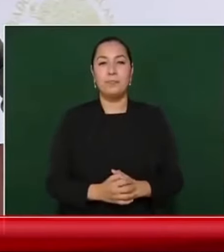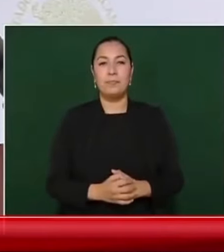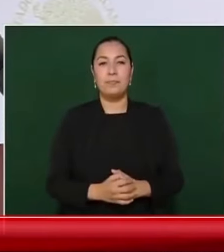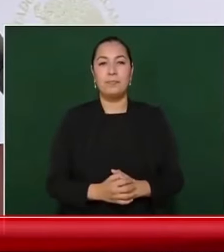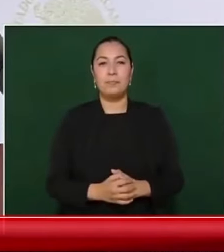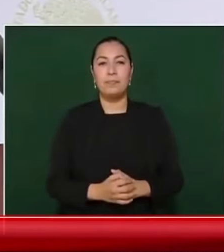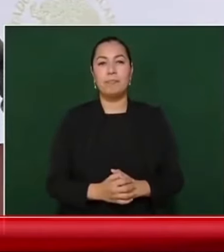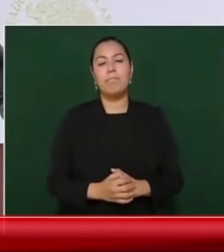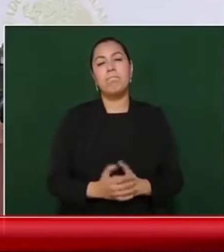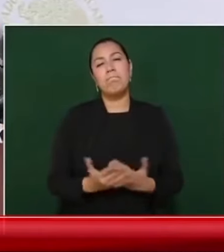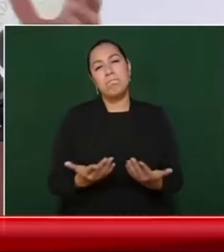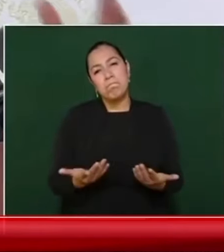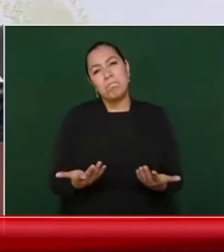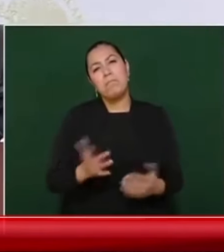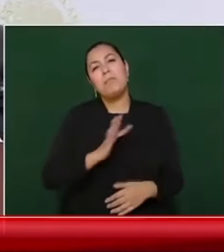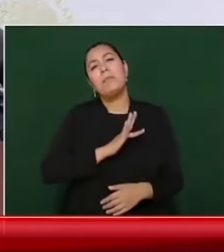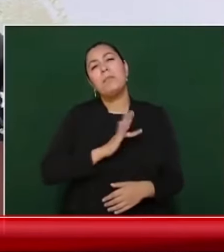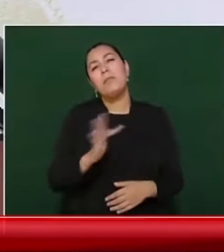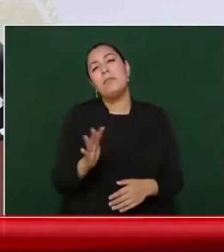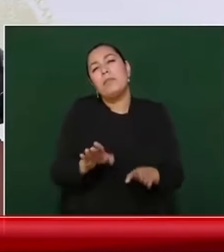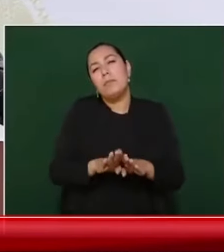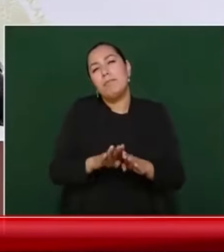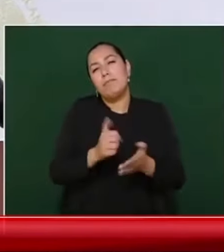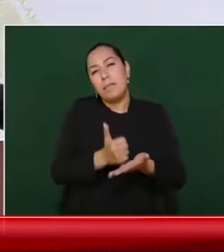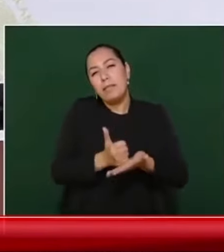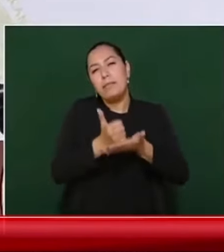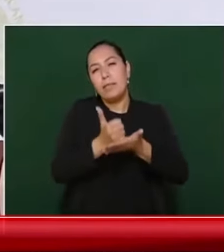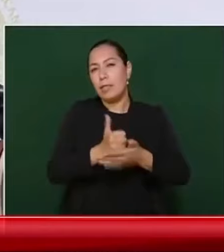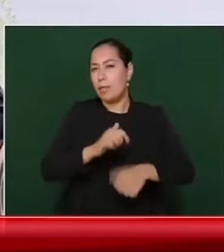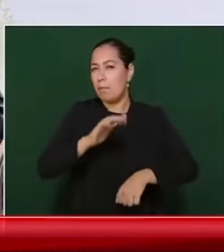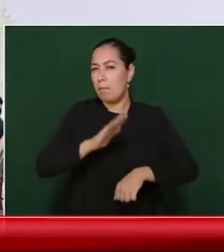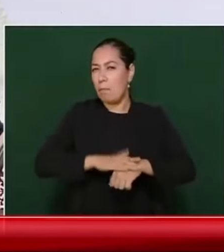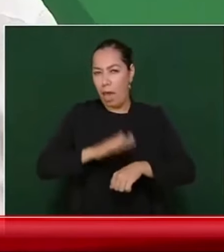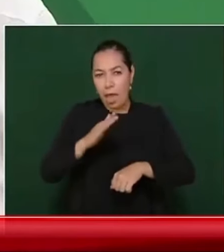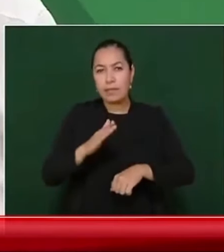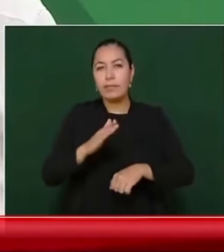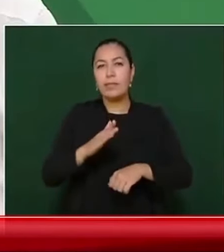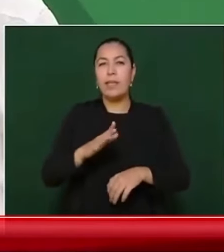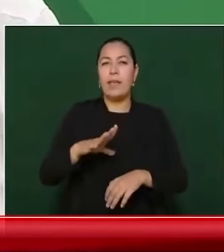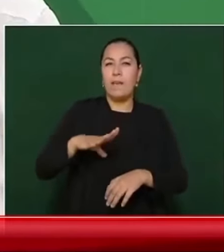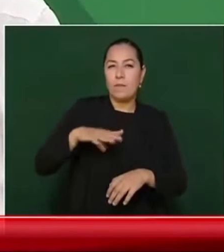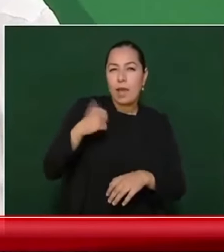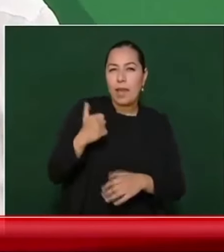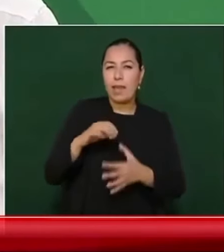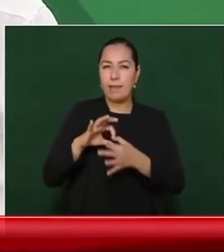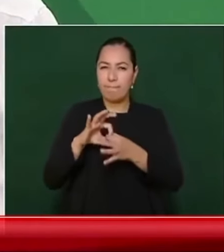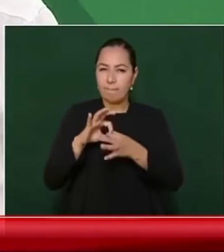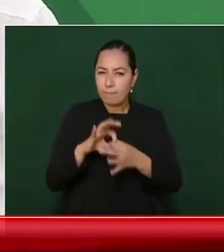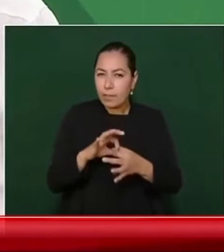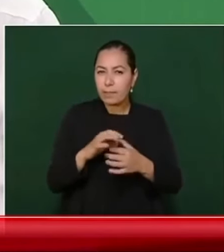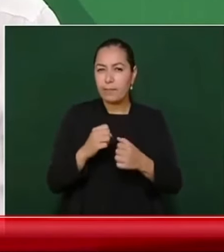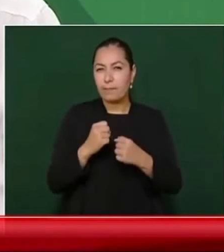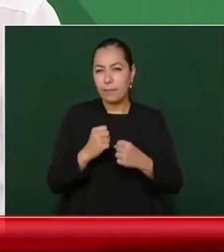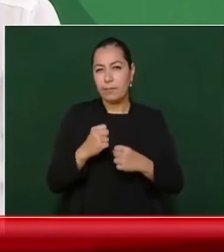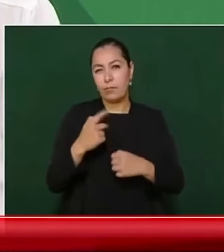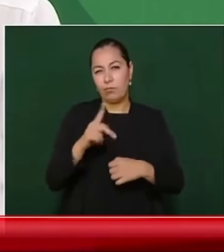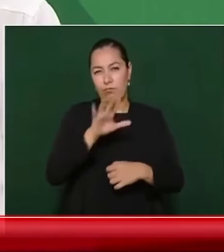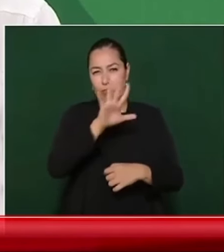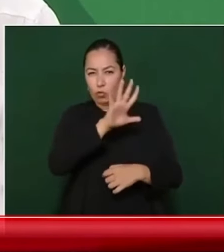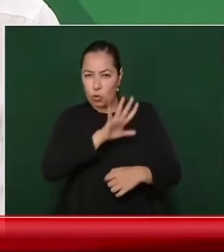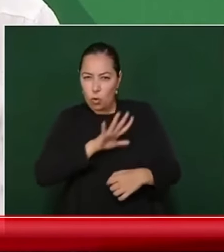ayudaría al fortalecimiento del continente sería la